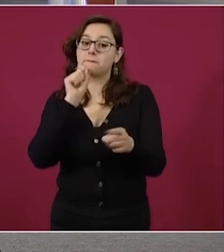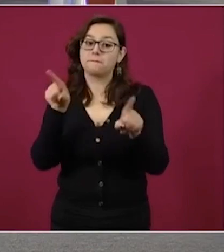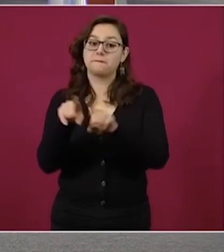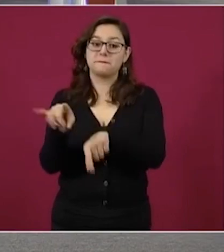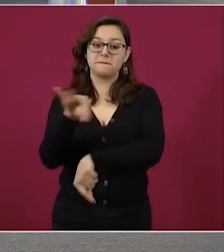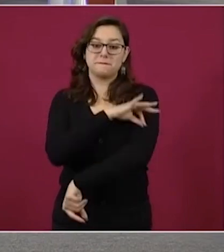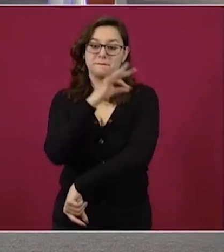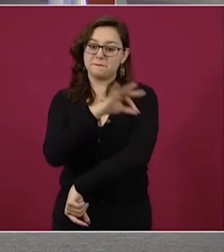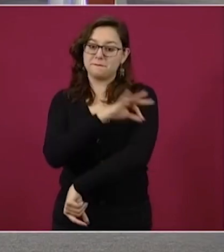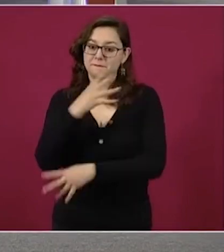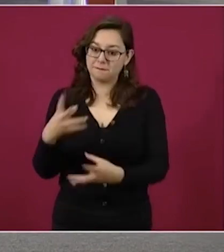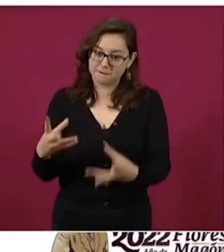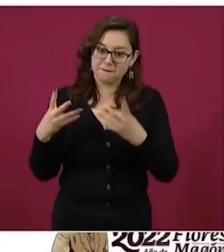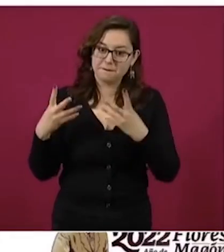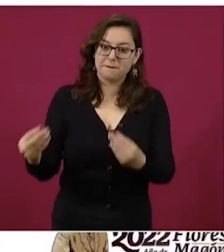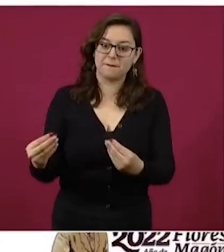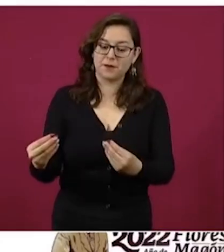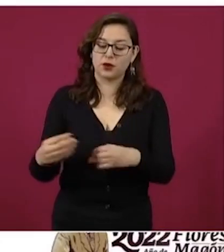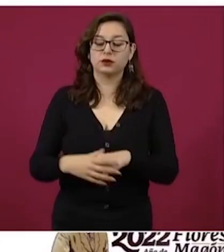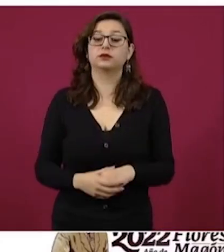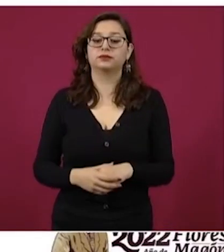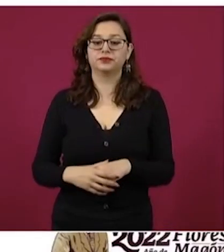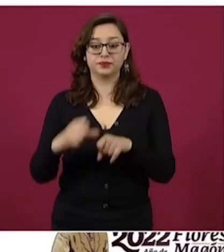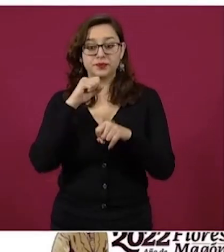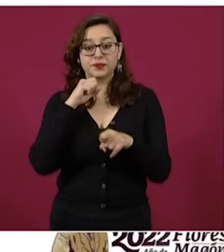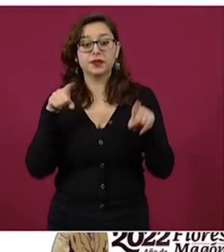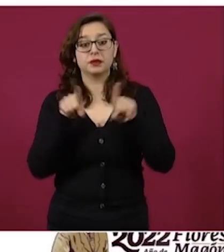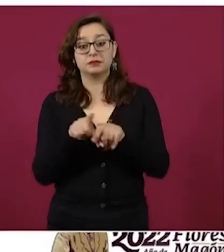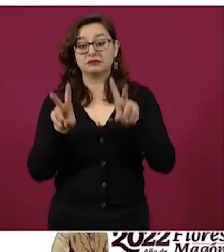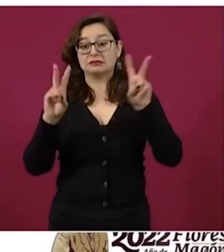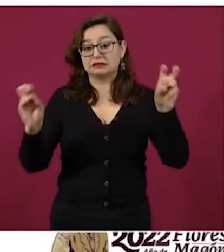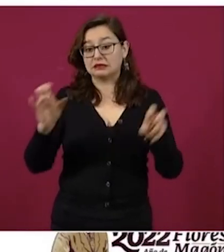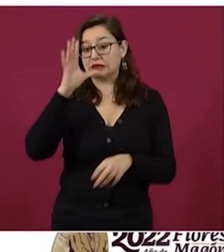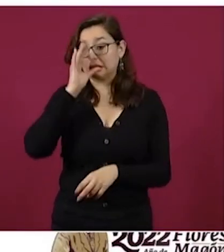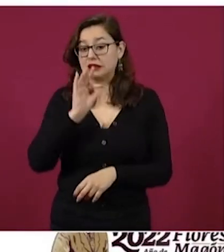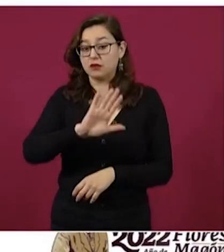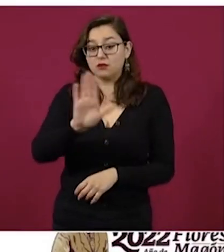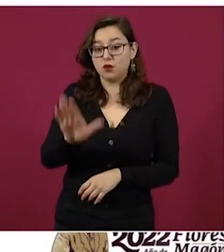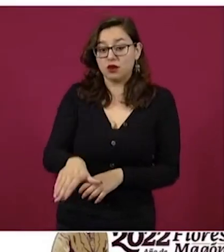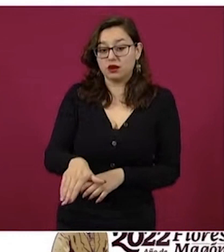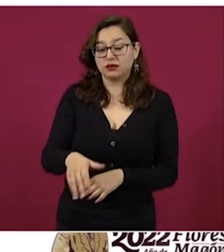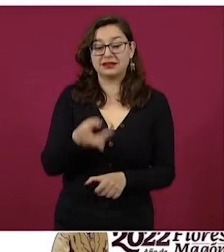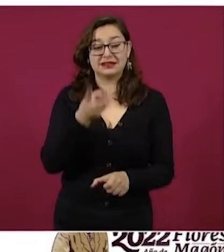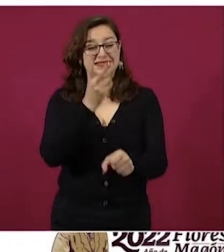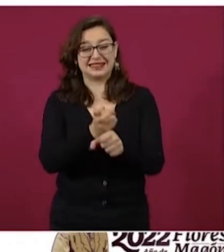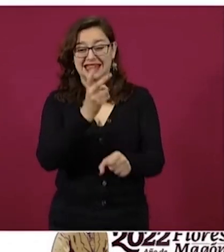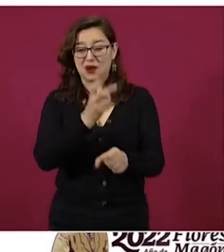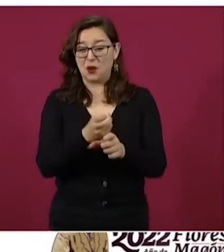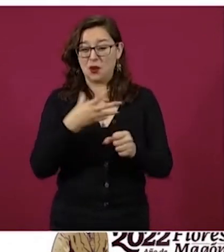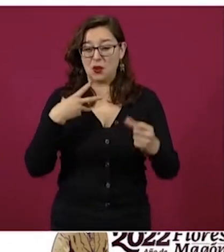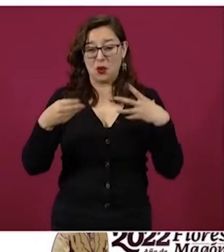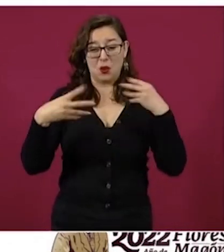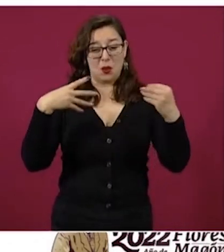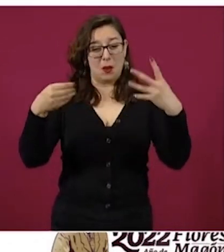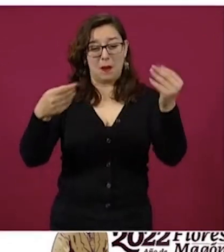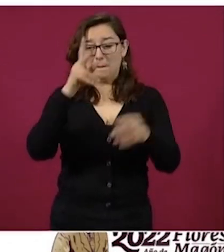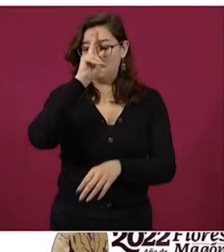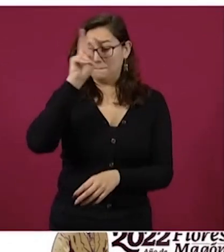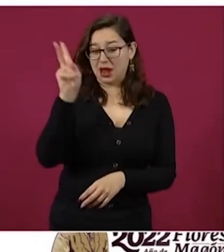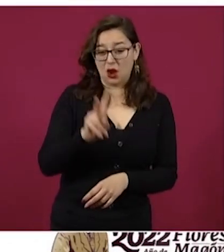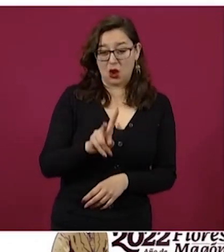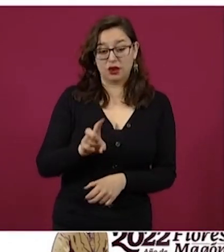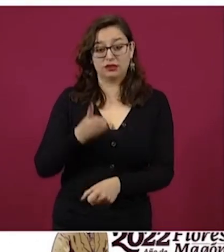vean ustedes que la segunda ola fue la más intensa y después tuvimos la tercera y la cuarta